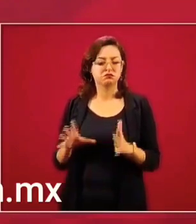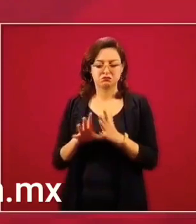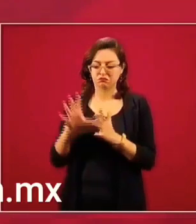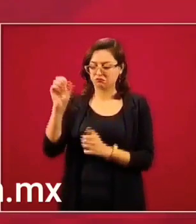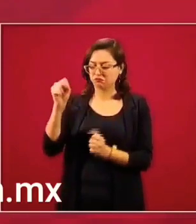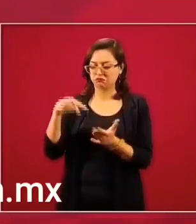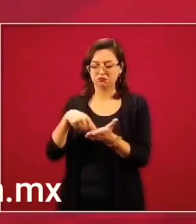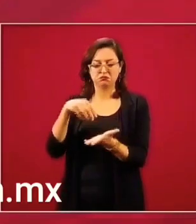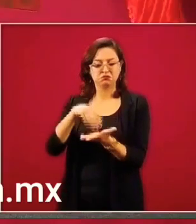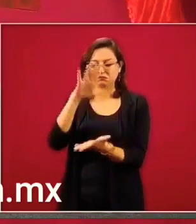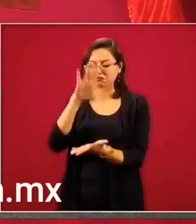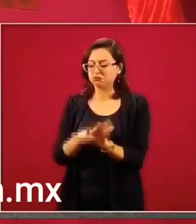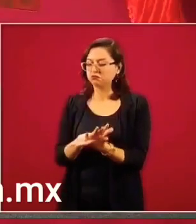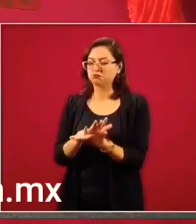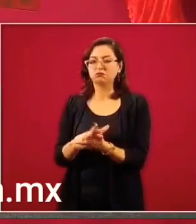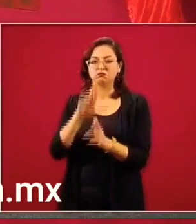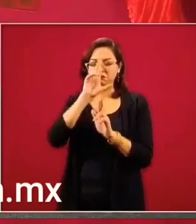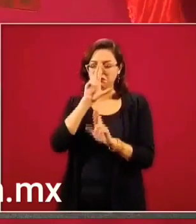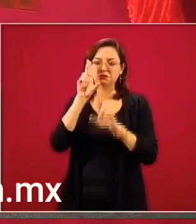constitucional, esa norma legal.